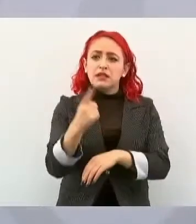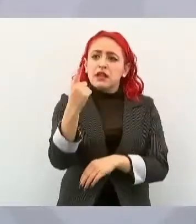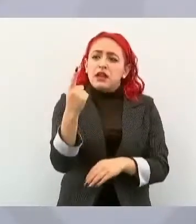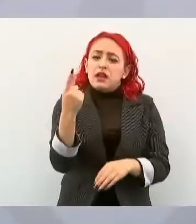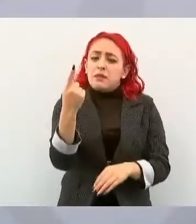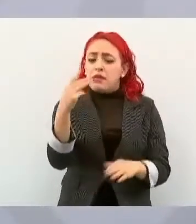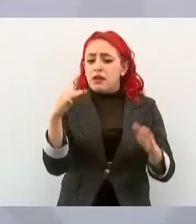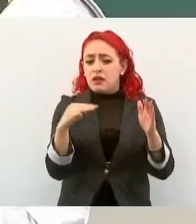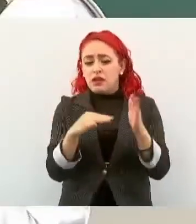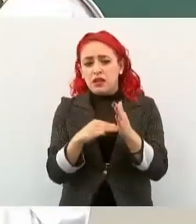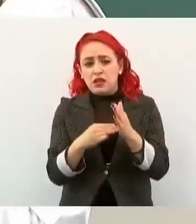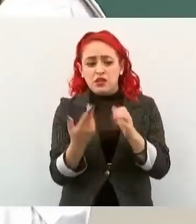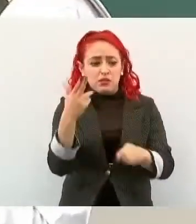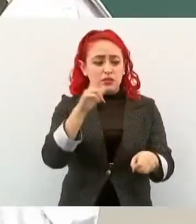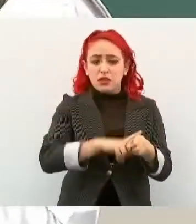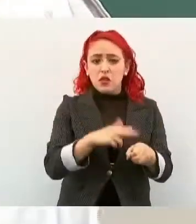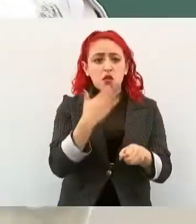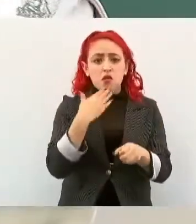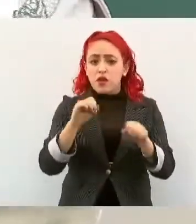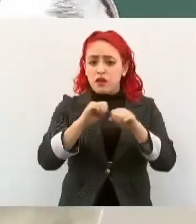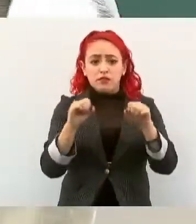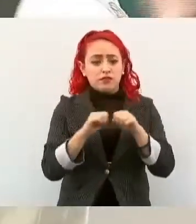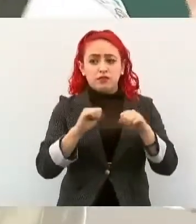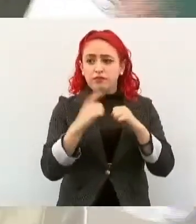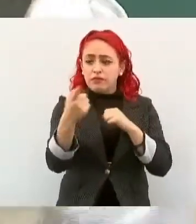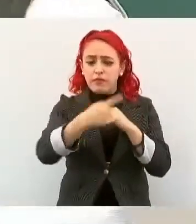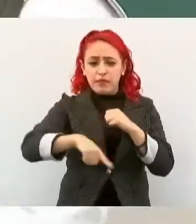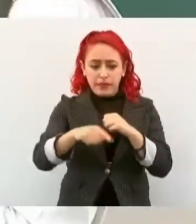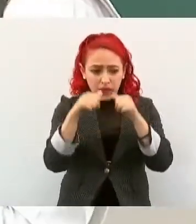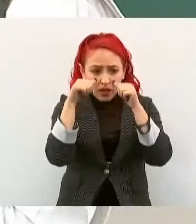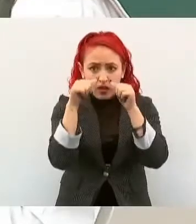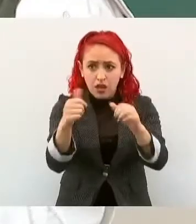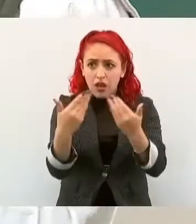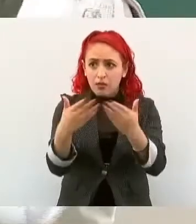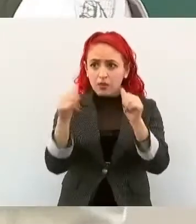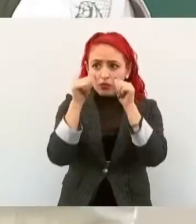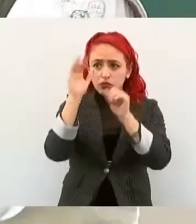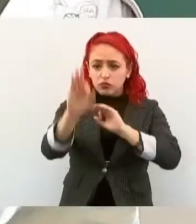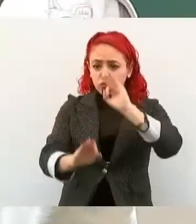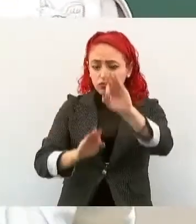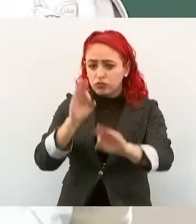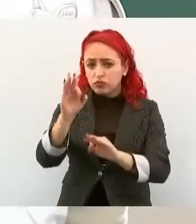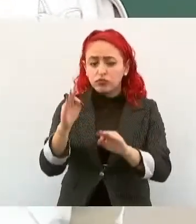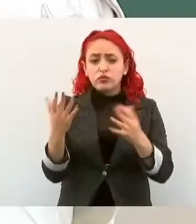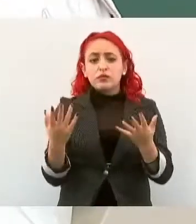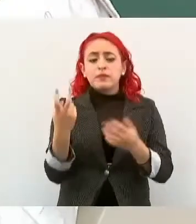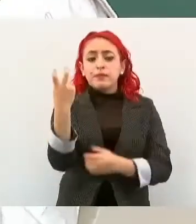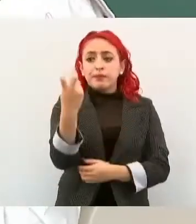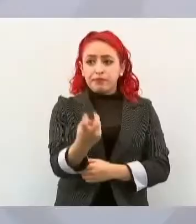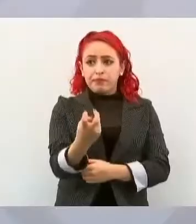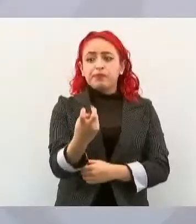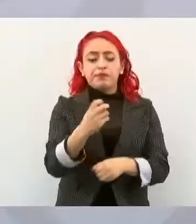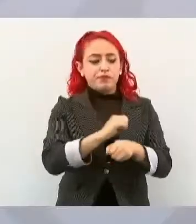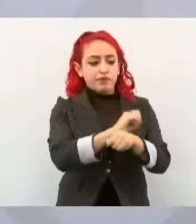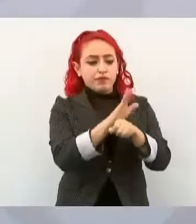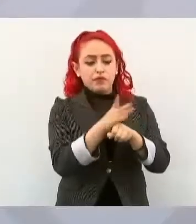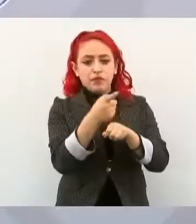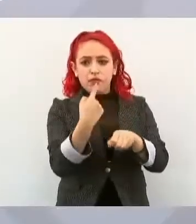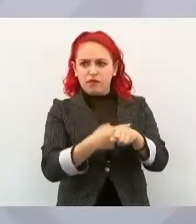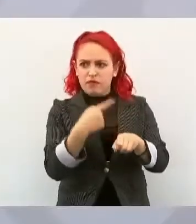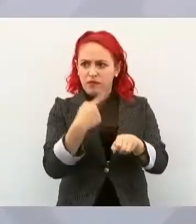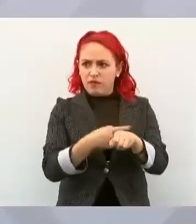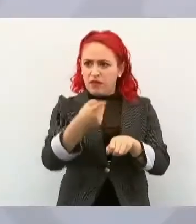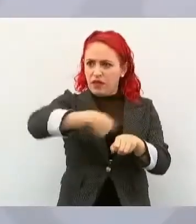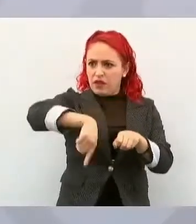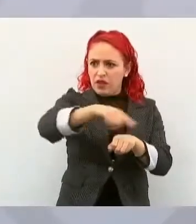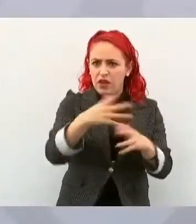seguridad social que por instrucciones del presidente López Obrador el seguro les abrió las puertas. Pero esa lección de la pandemia, haber